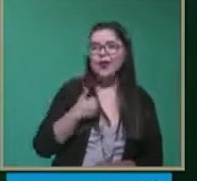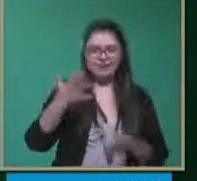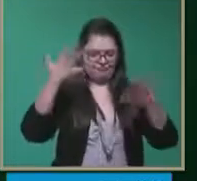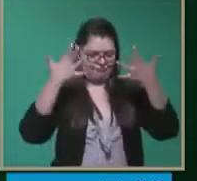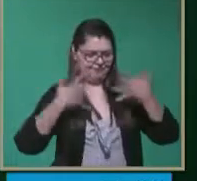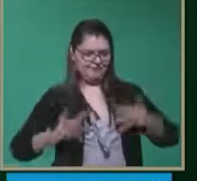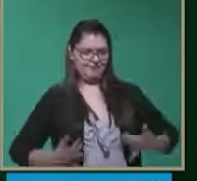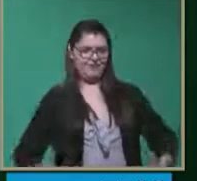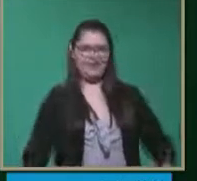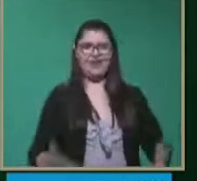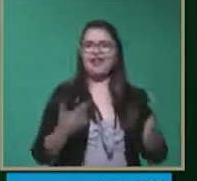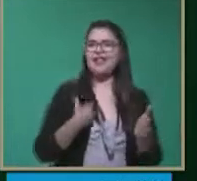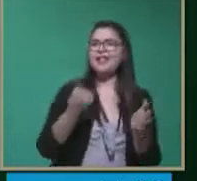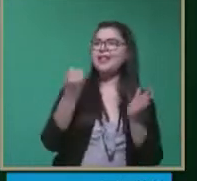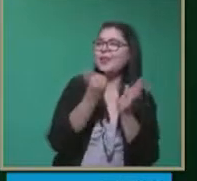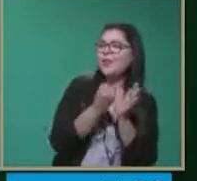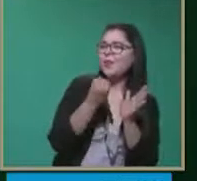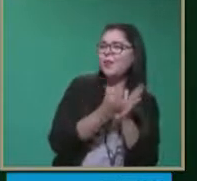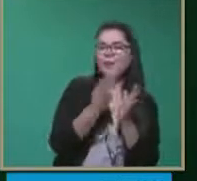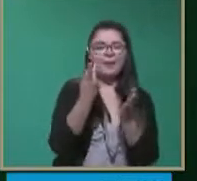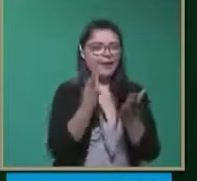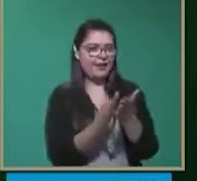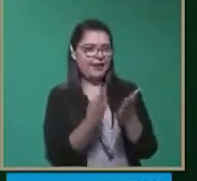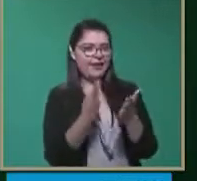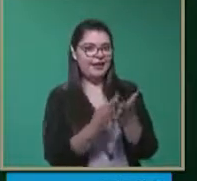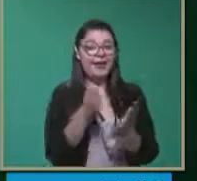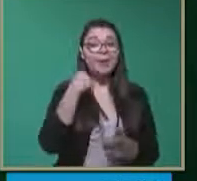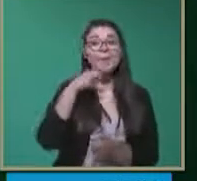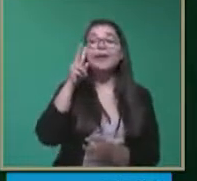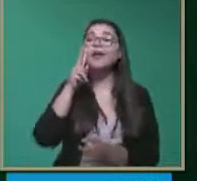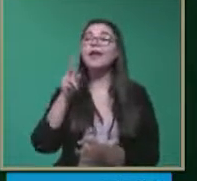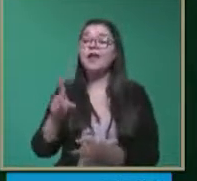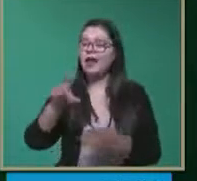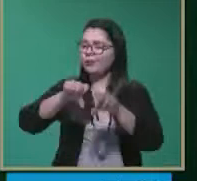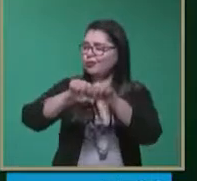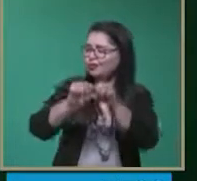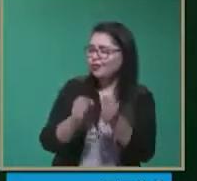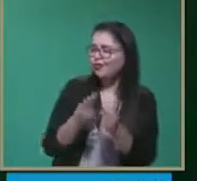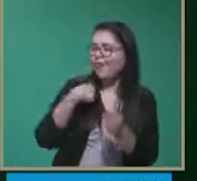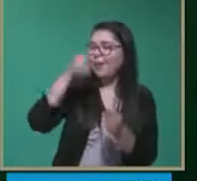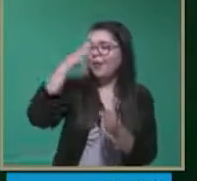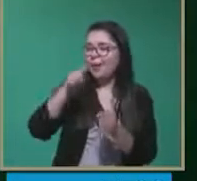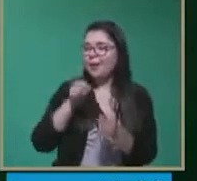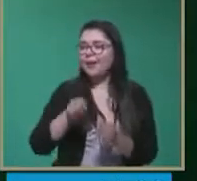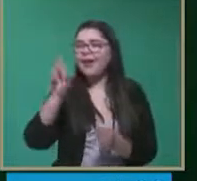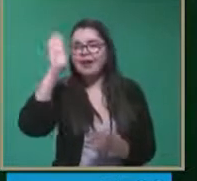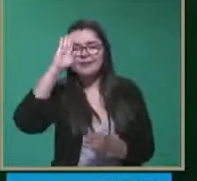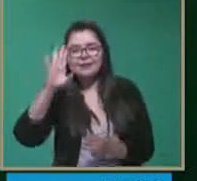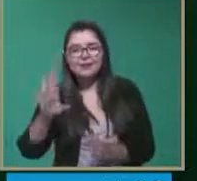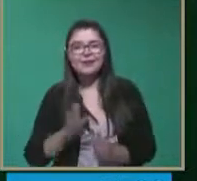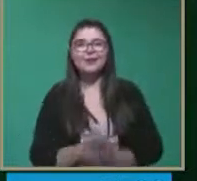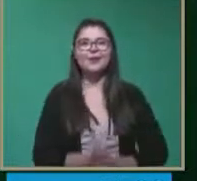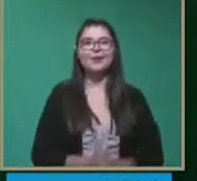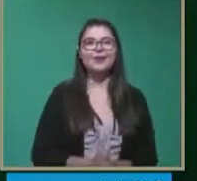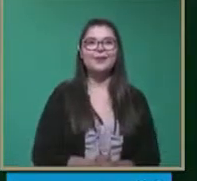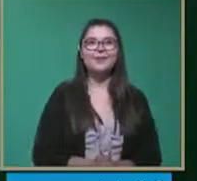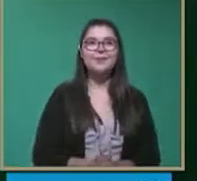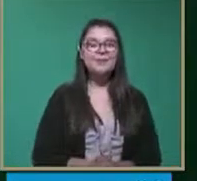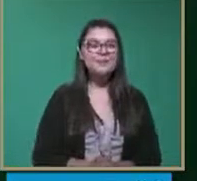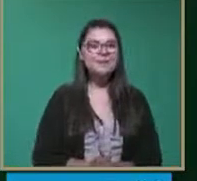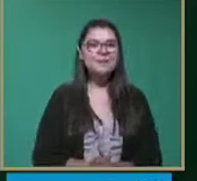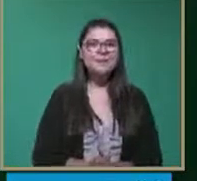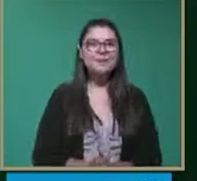cubierta de pilares de oro y plata, romperemos un pilar para ver a Doña Blanca.